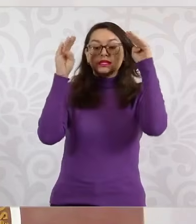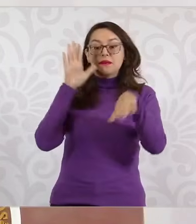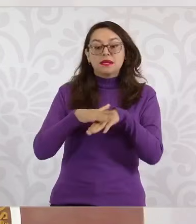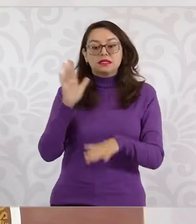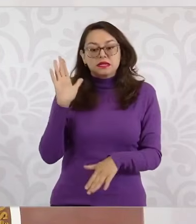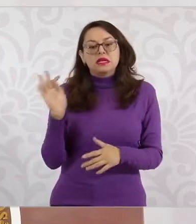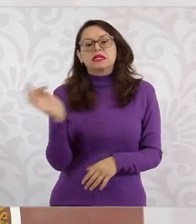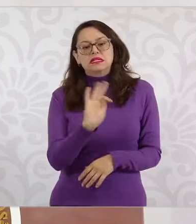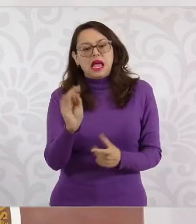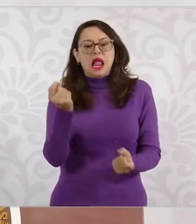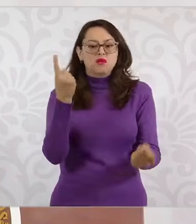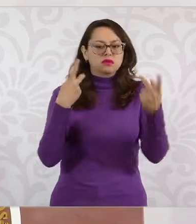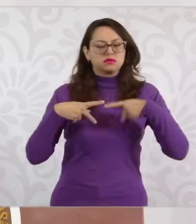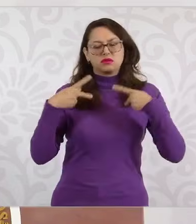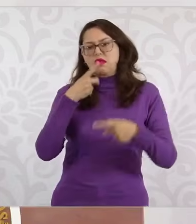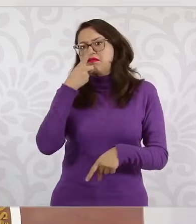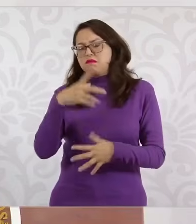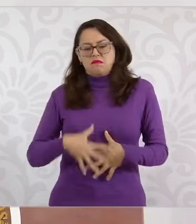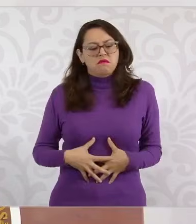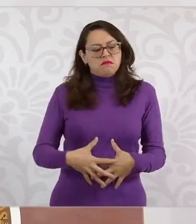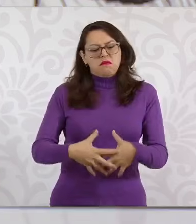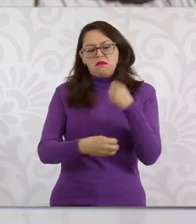esté de acuerdo con la despenalización.